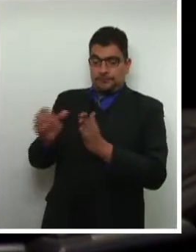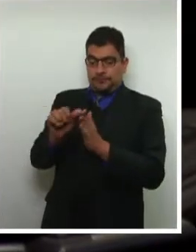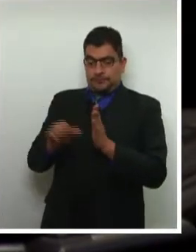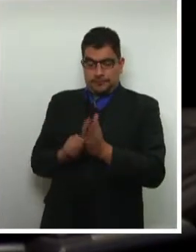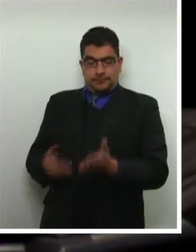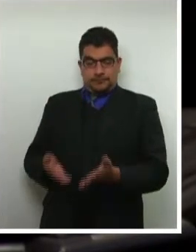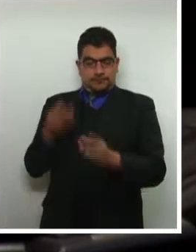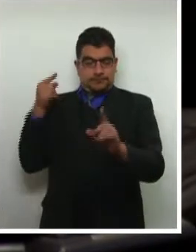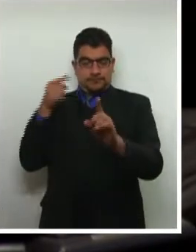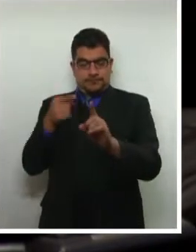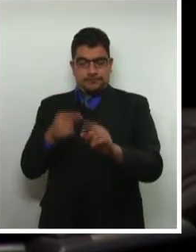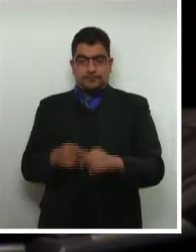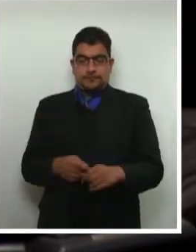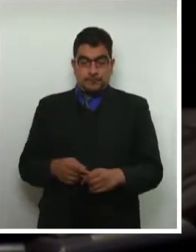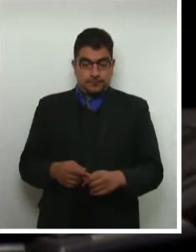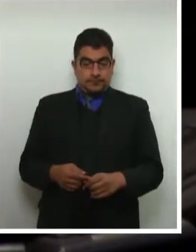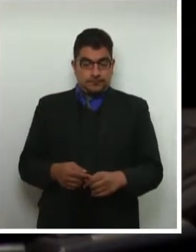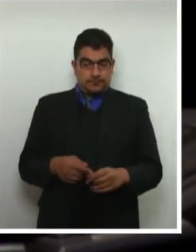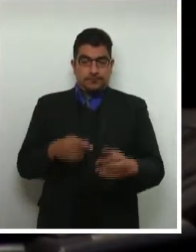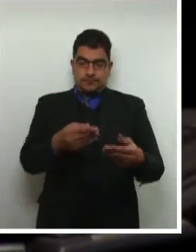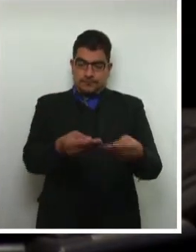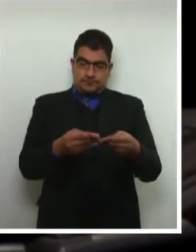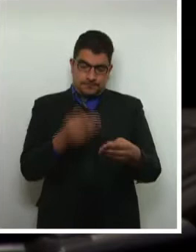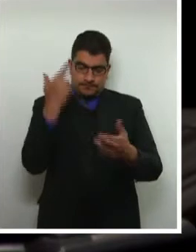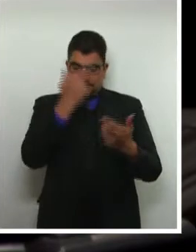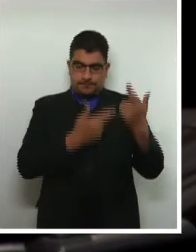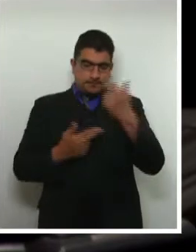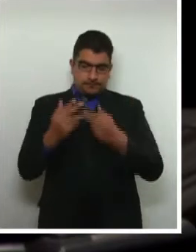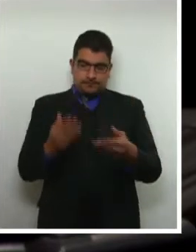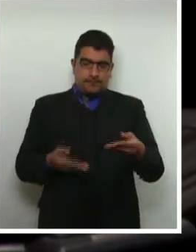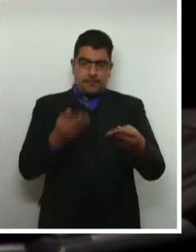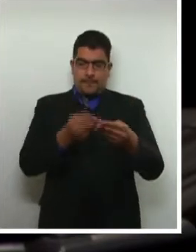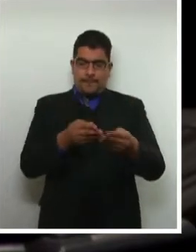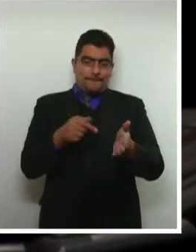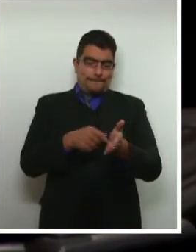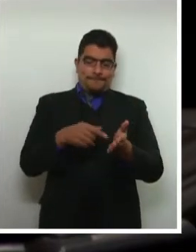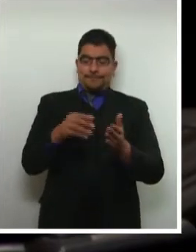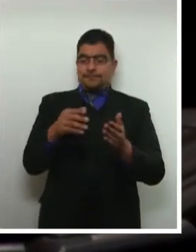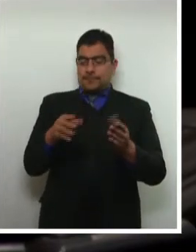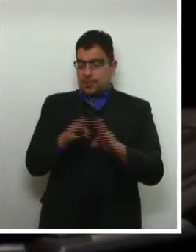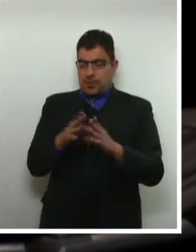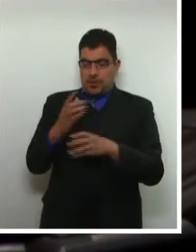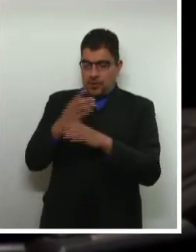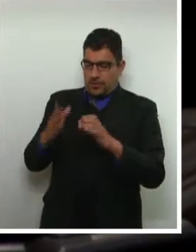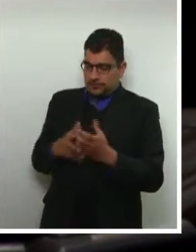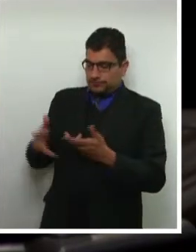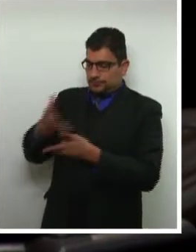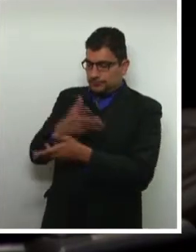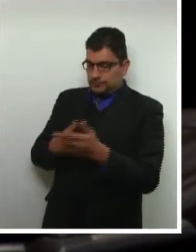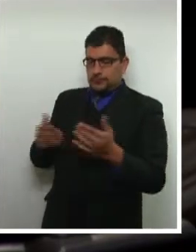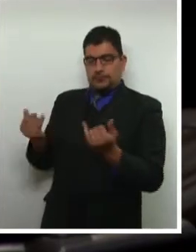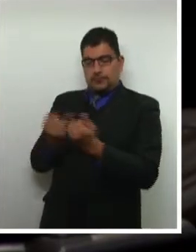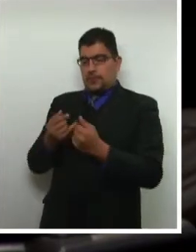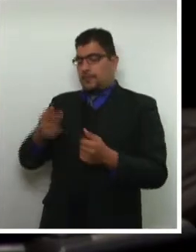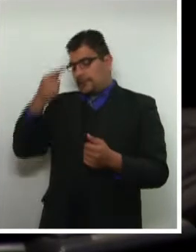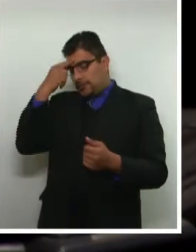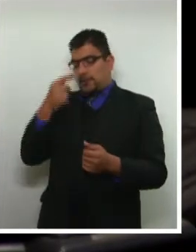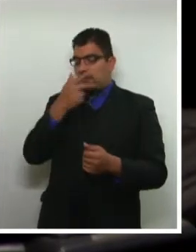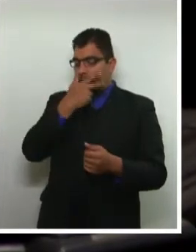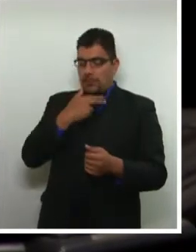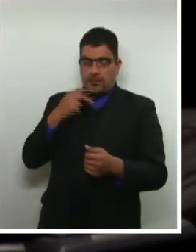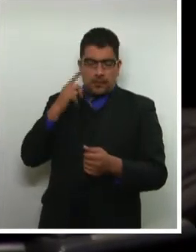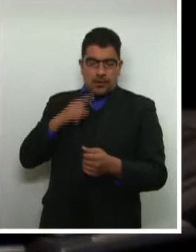artículo. En el dictamen, al establecerlos como bienes comunes de las comunidades y personas de la